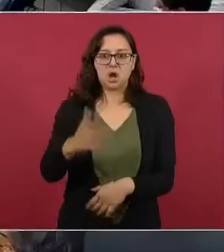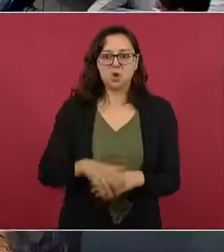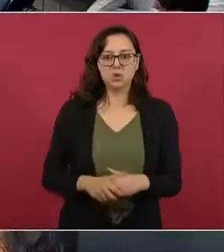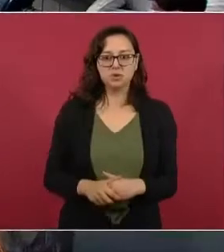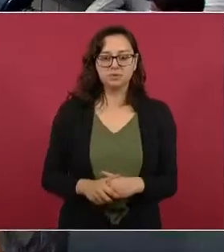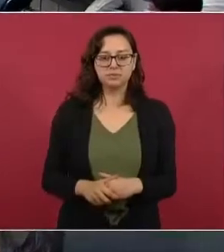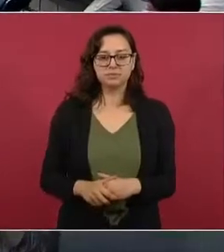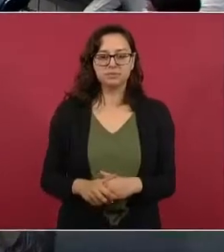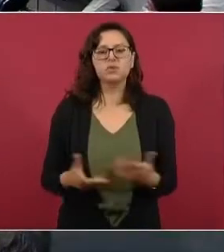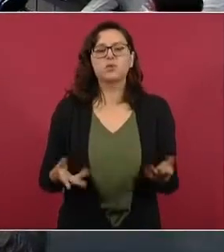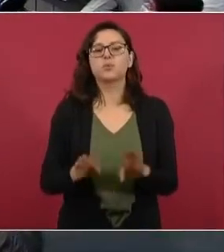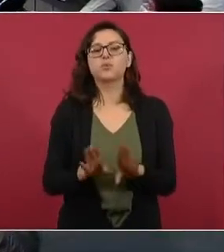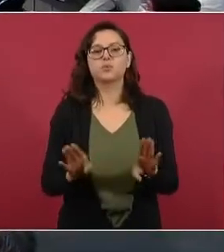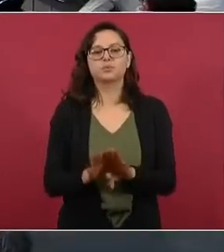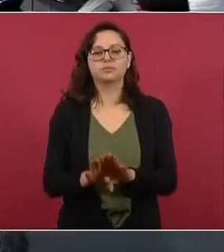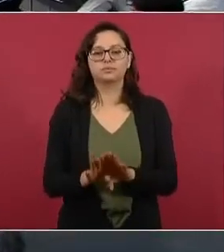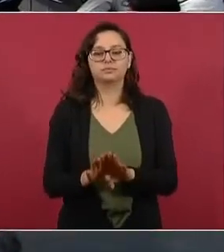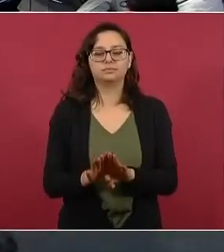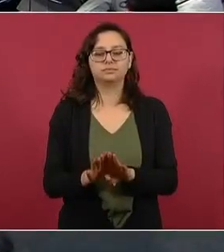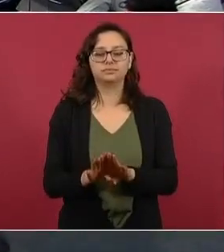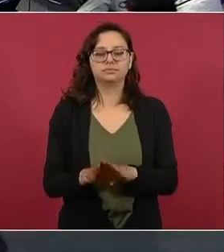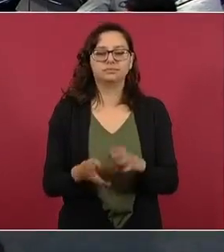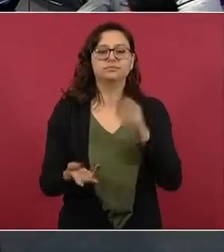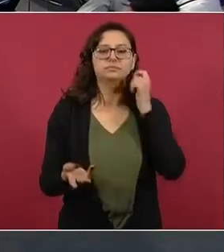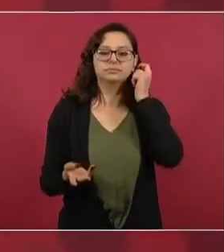y para no enfermarnos, pues